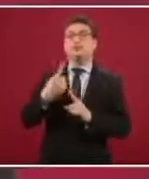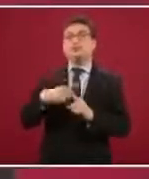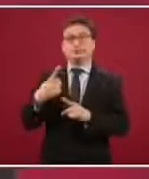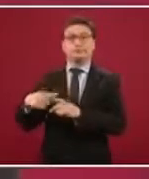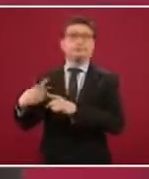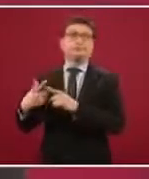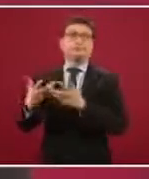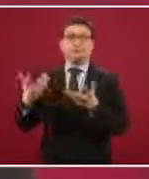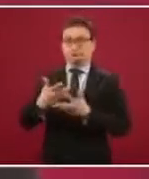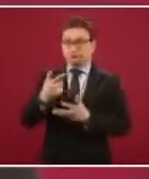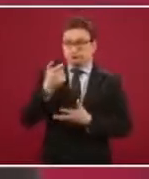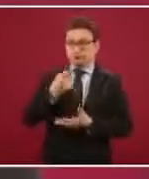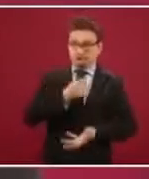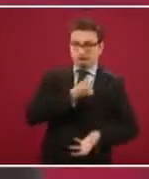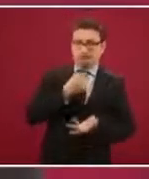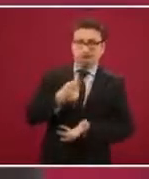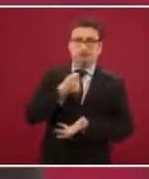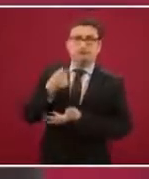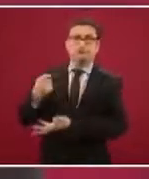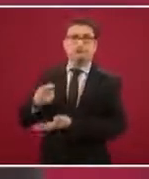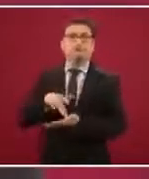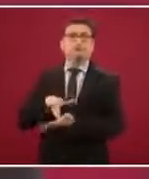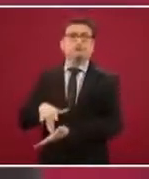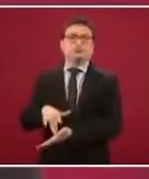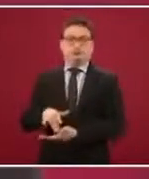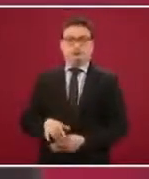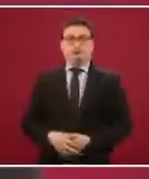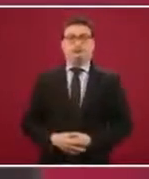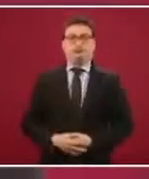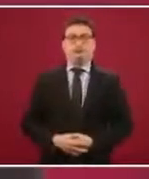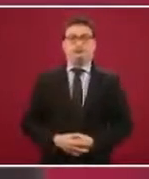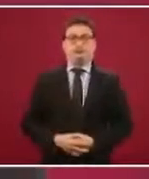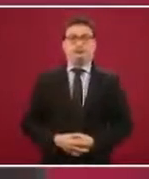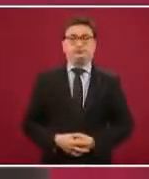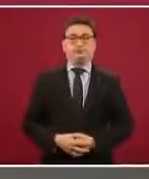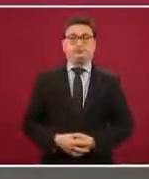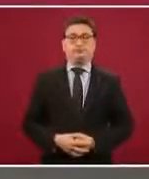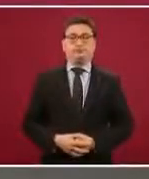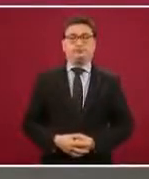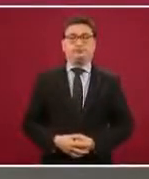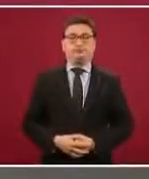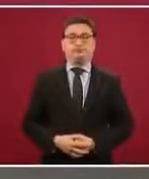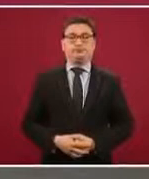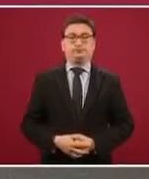se está destinando el recurso además